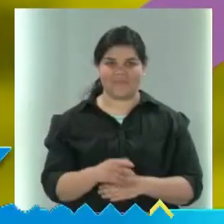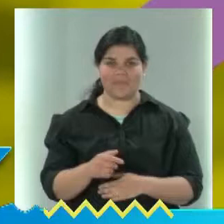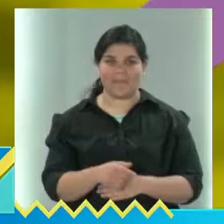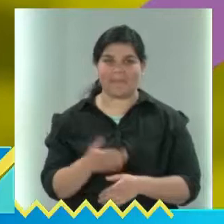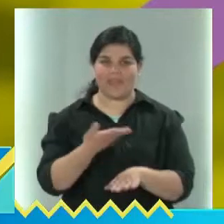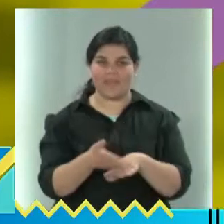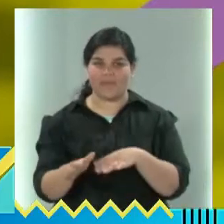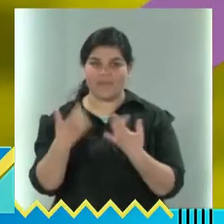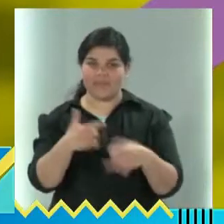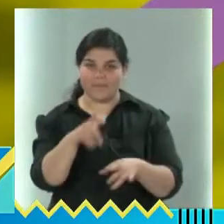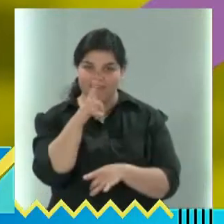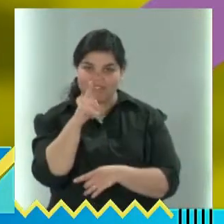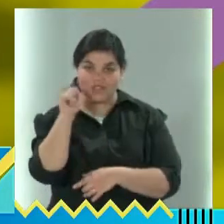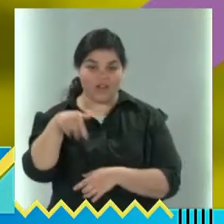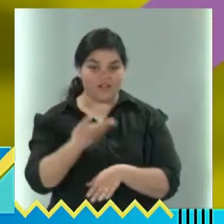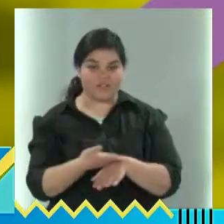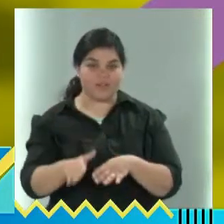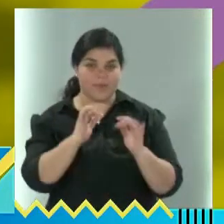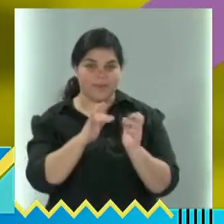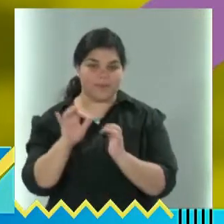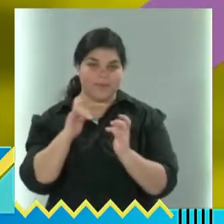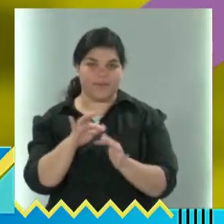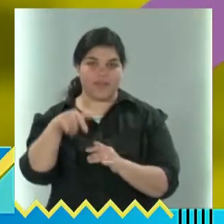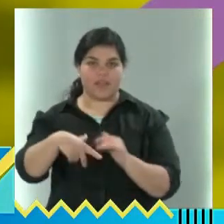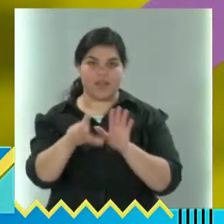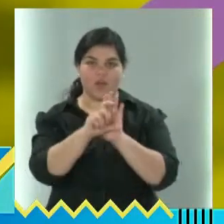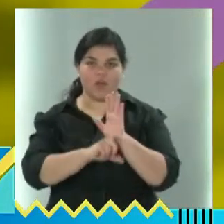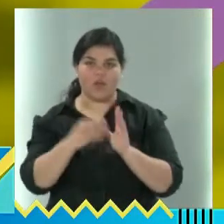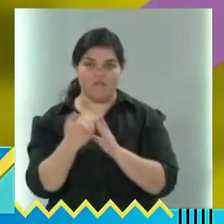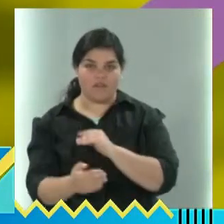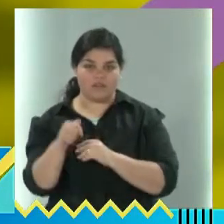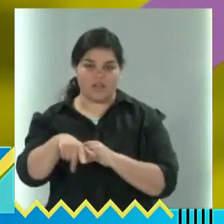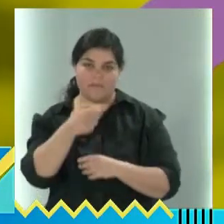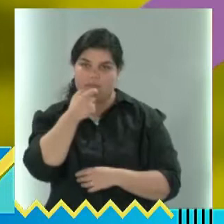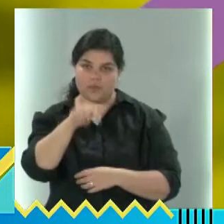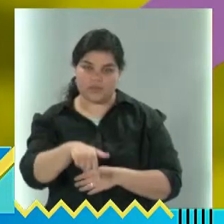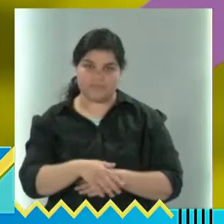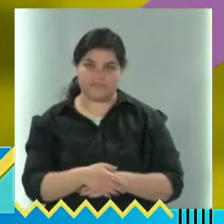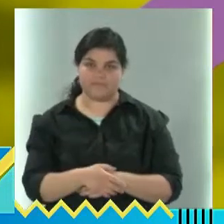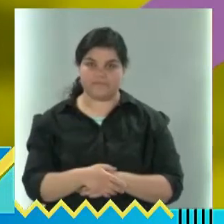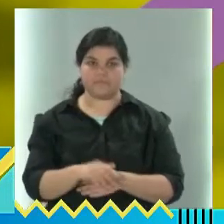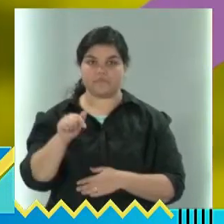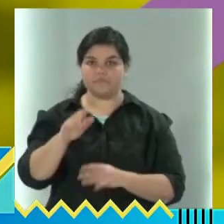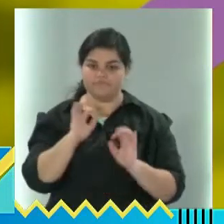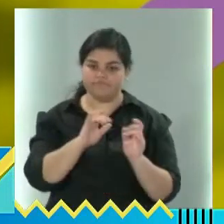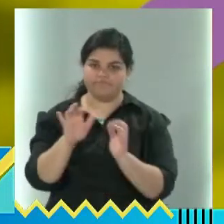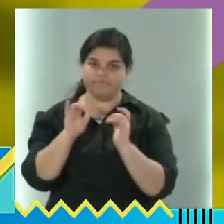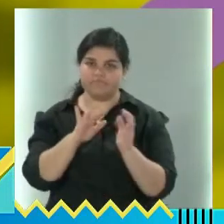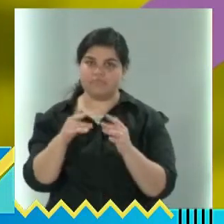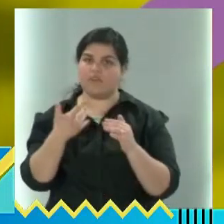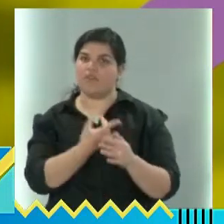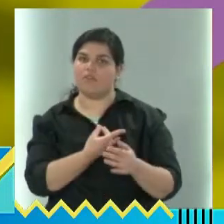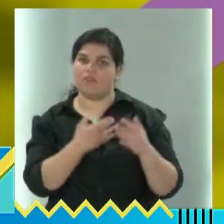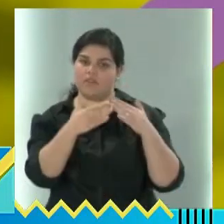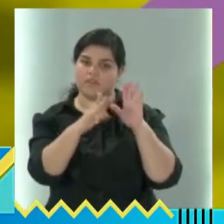Continuamos en distintos parecidos, seguimos en este debate acerca del nuevo Código de Faltas de la provincia de Mendoza, que se está discutiendo en la